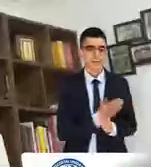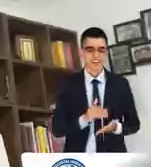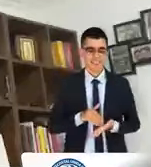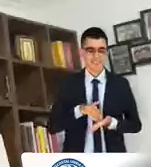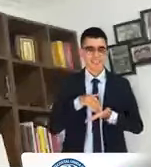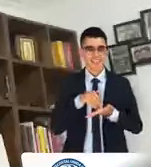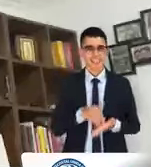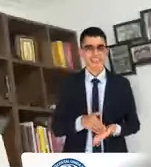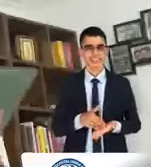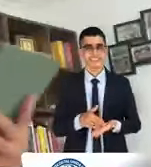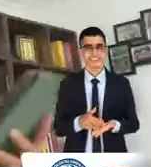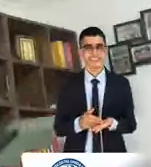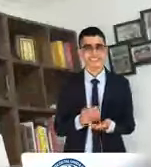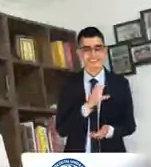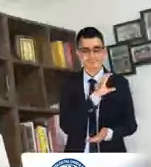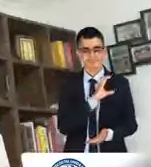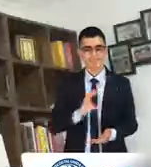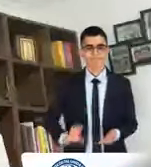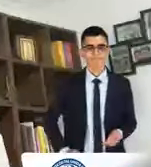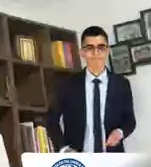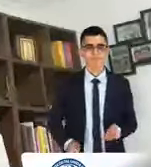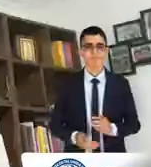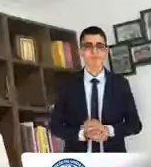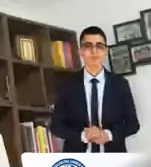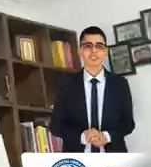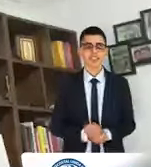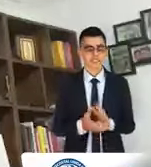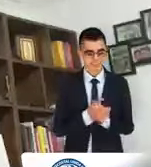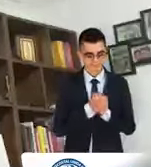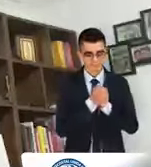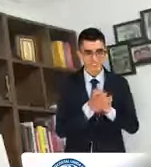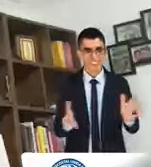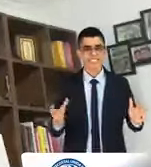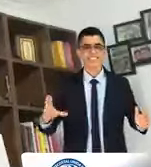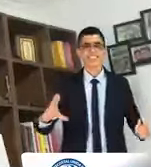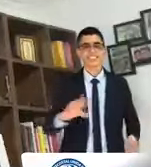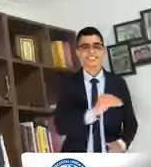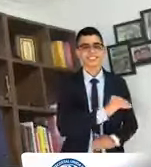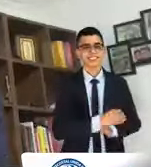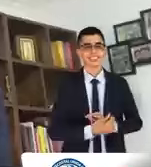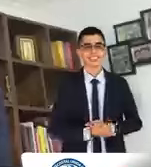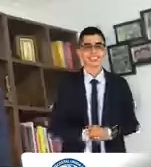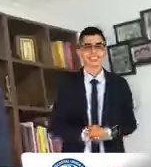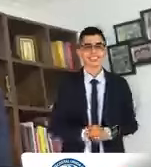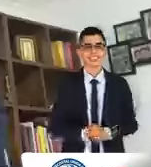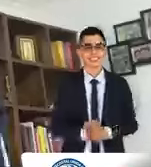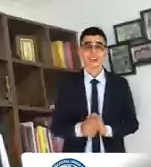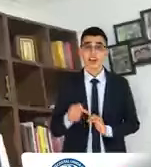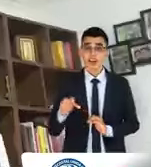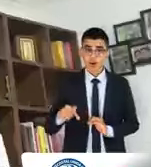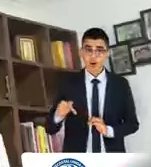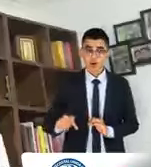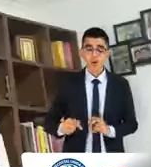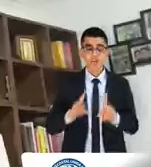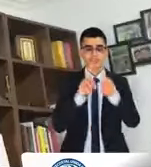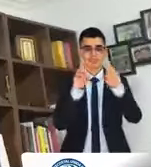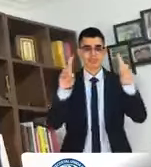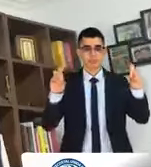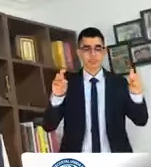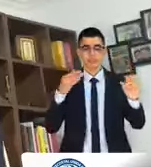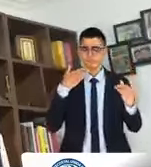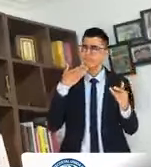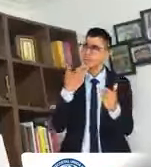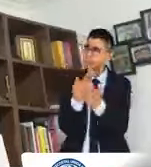viviendo. Mi saludo de corazón para todos. Vamos a hablar sobre con razón lo adoran.